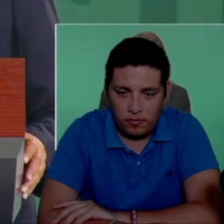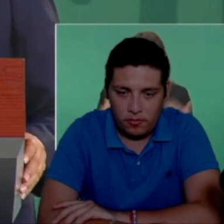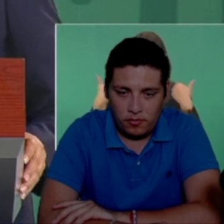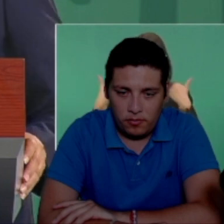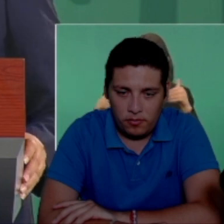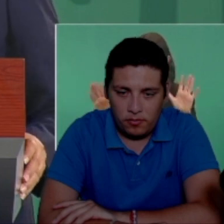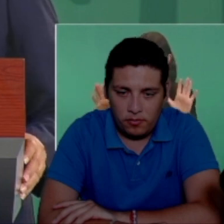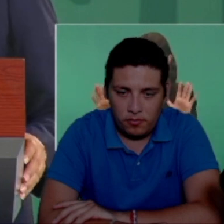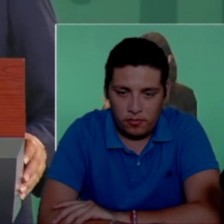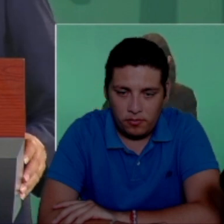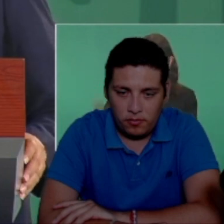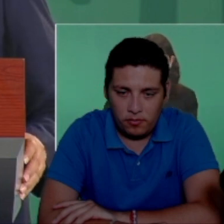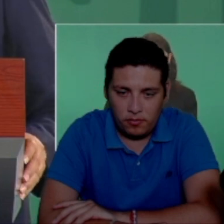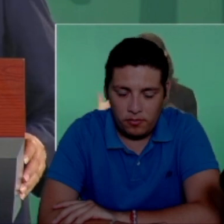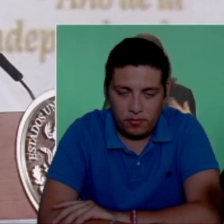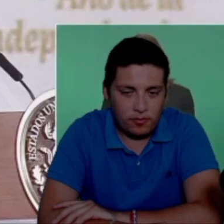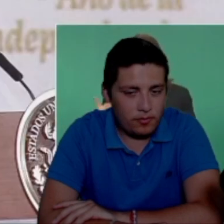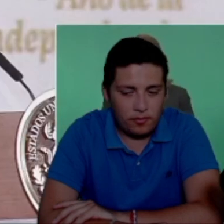¿Así están?